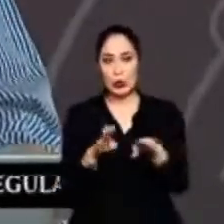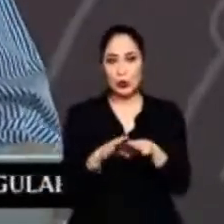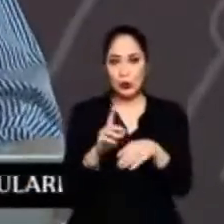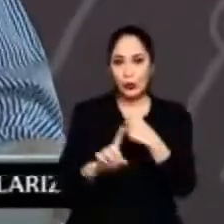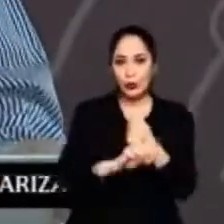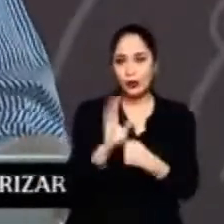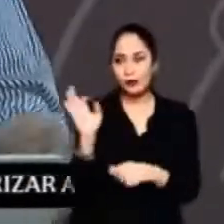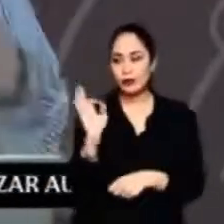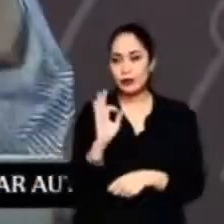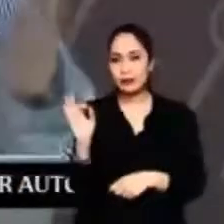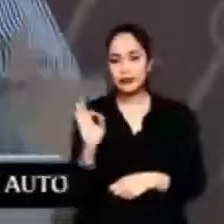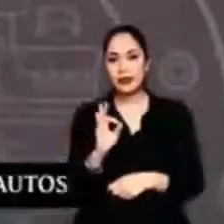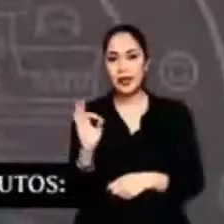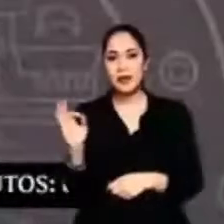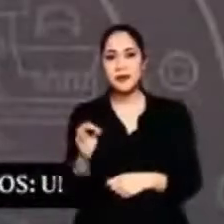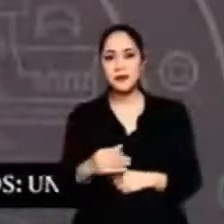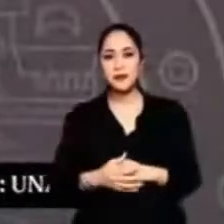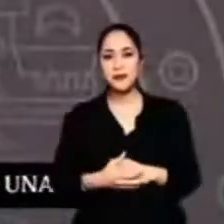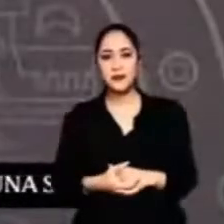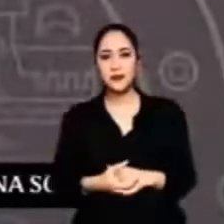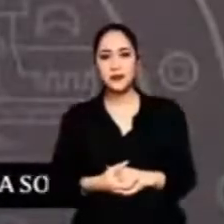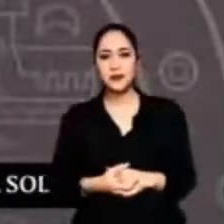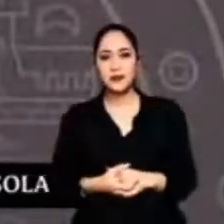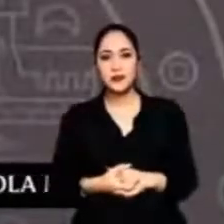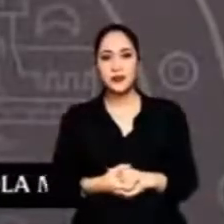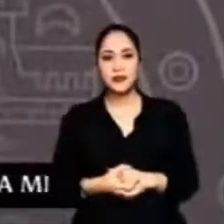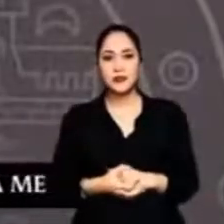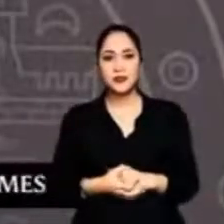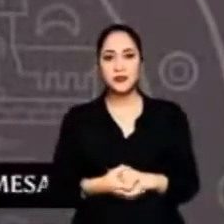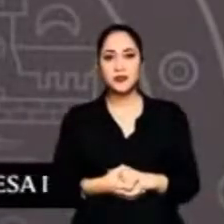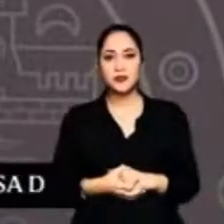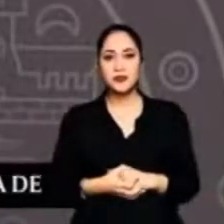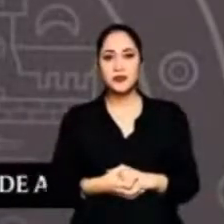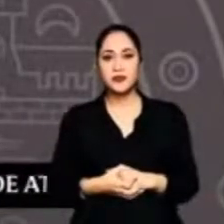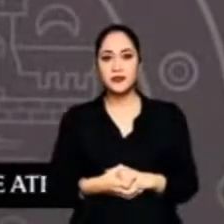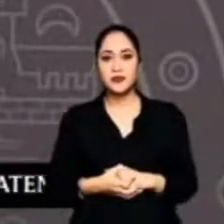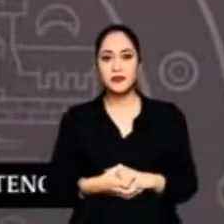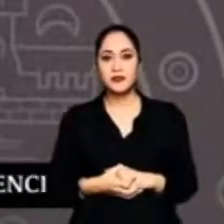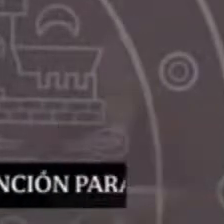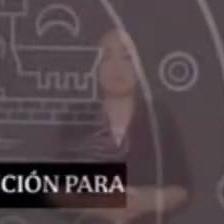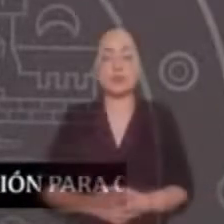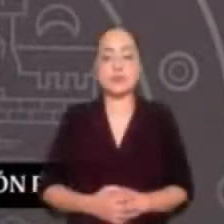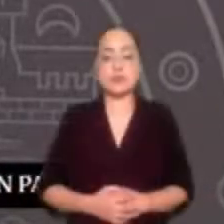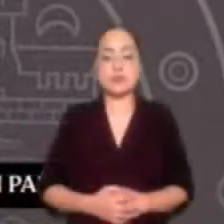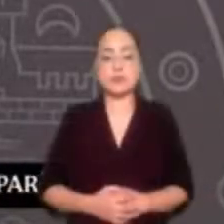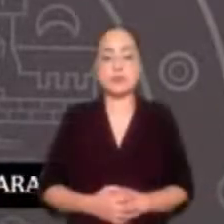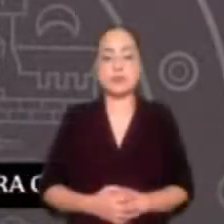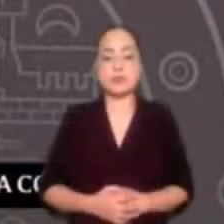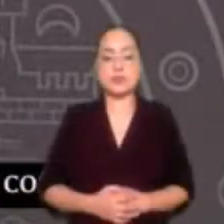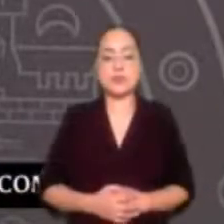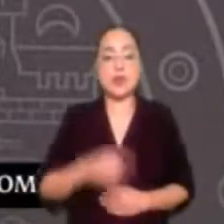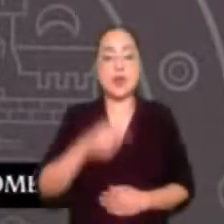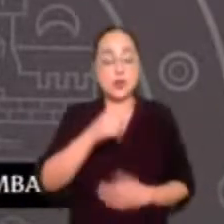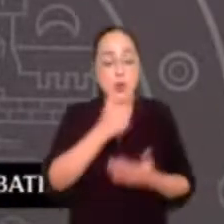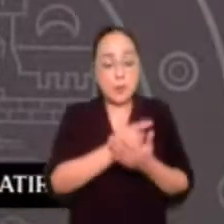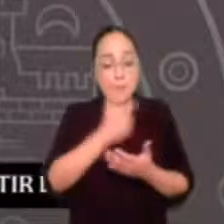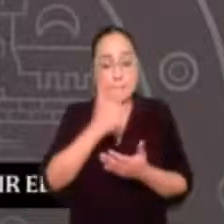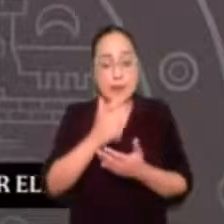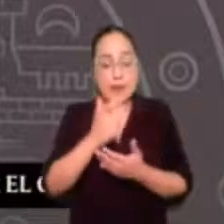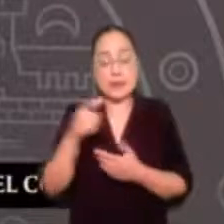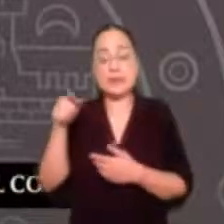legal. El SAT te lo reintegra. Bueno, invito al rector a